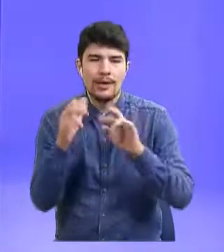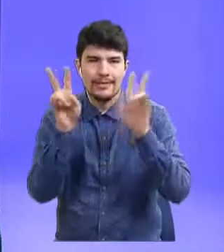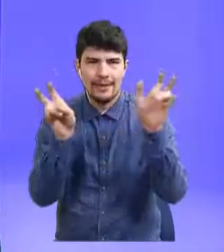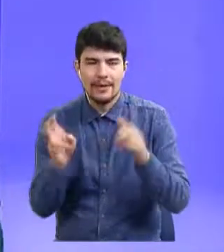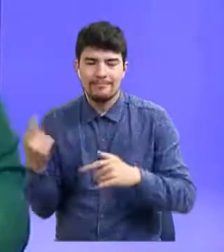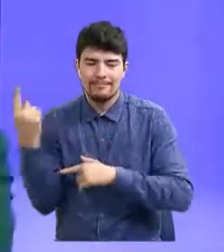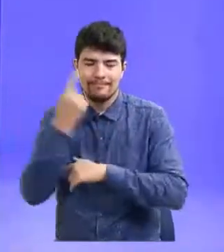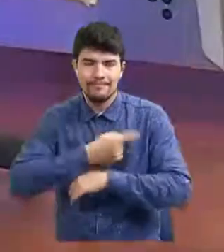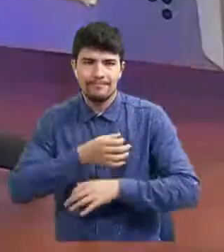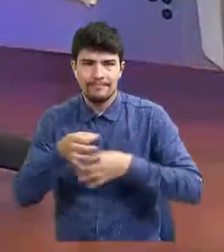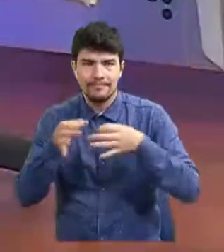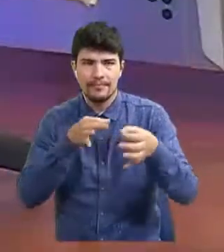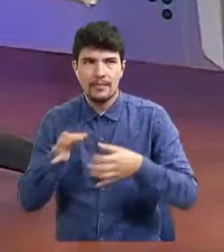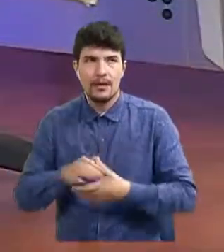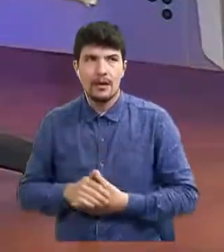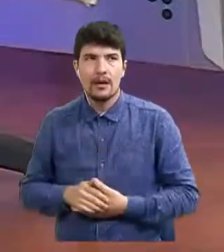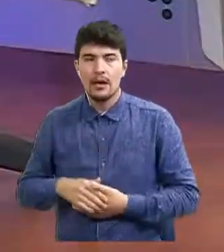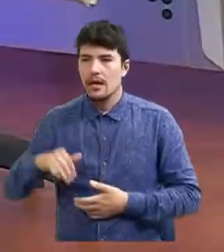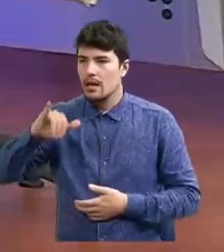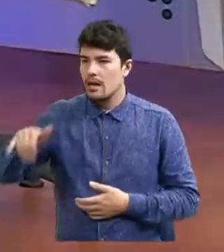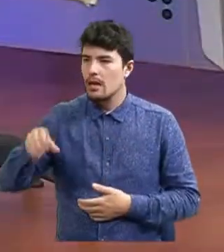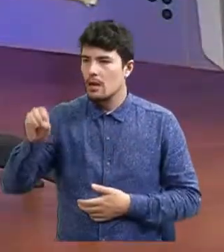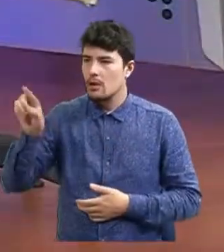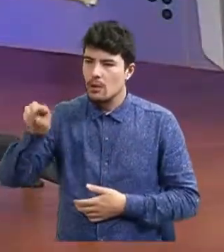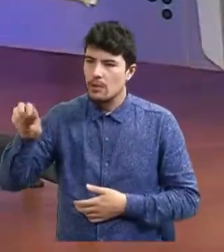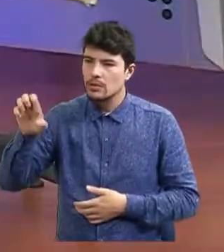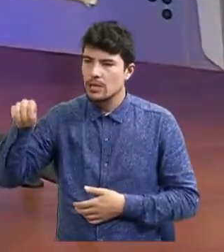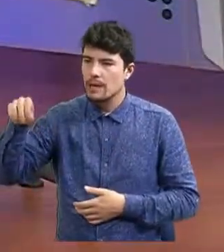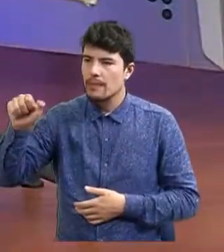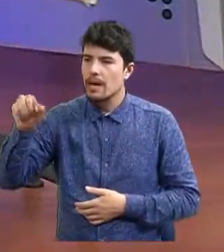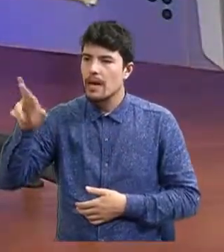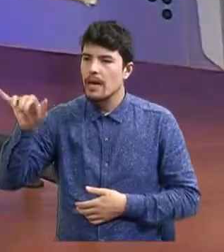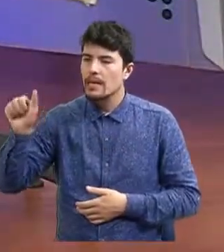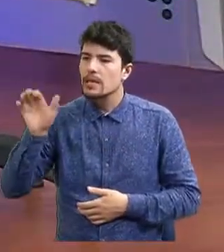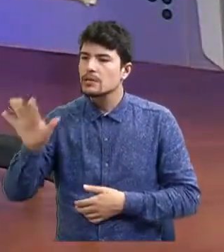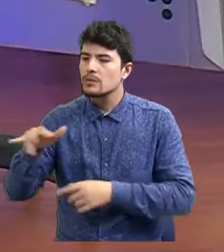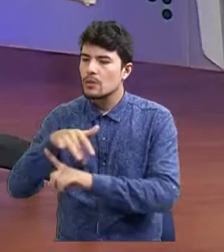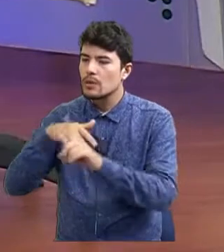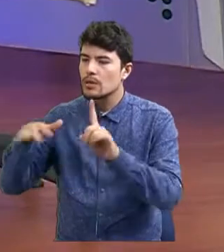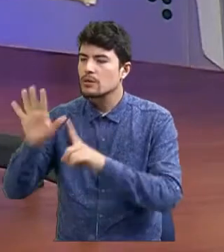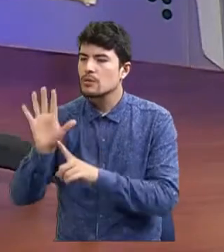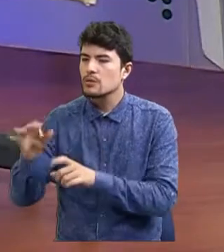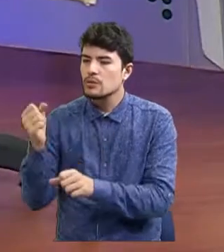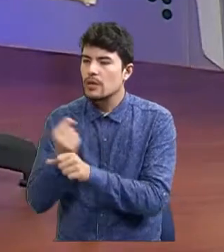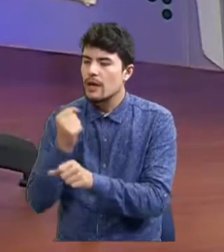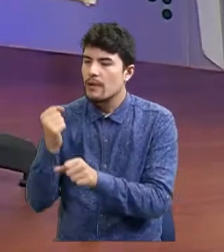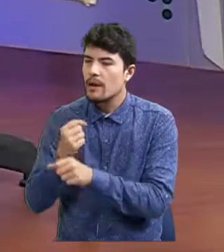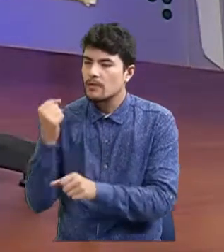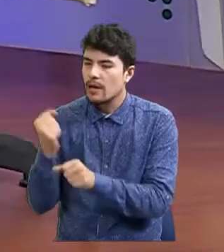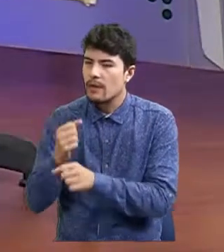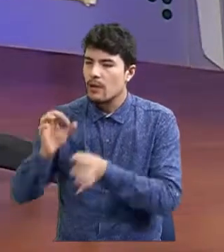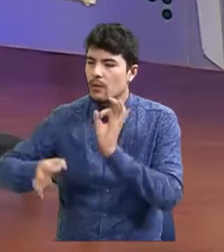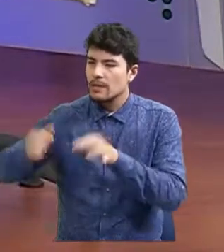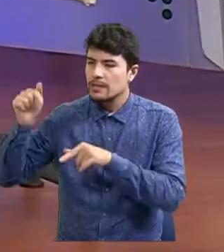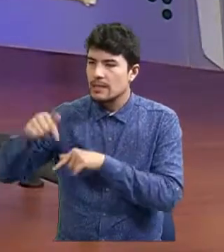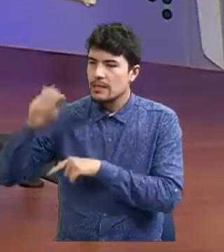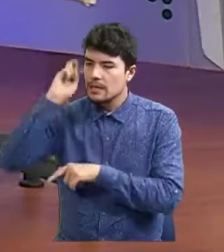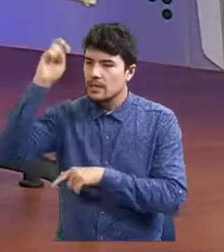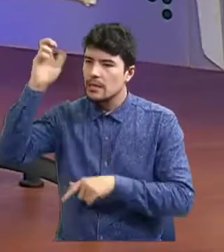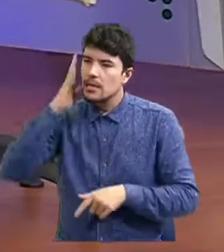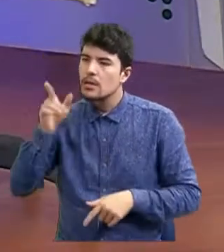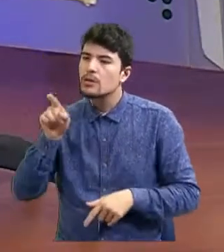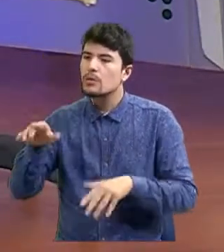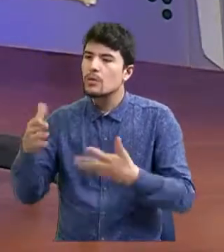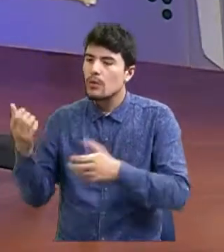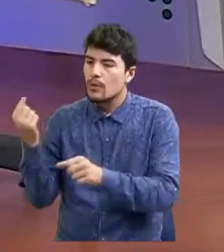temas. José María, desde su ámbito, desde su trabajo, desde la rama judicial acá en Norte de Santander, ¿cómo ven